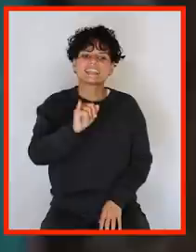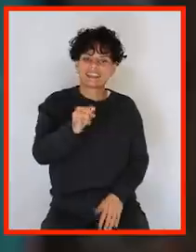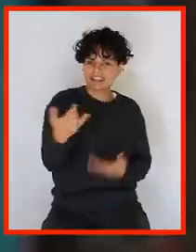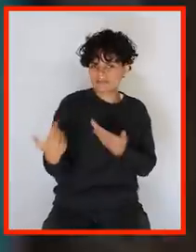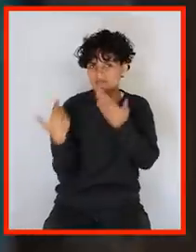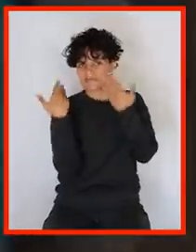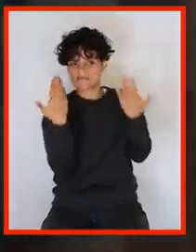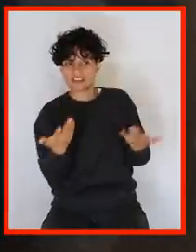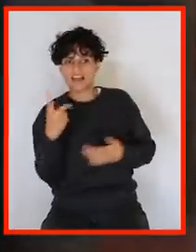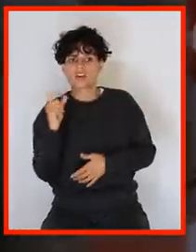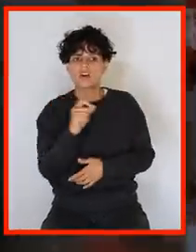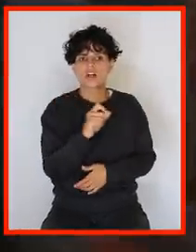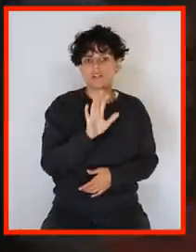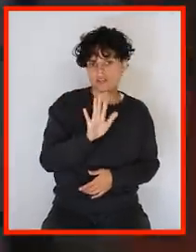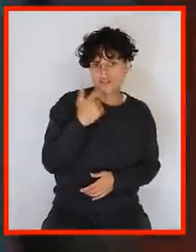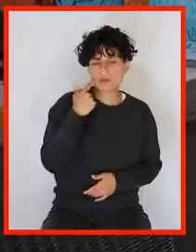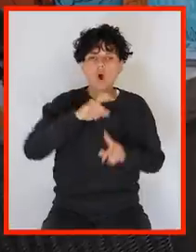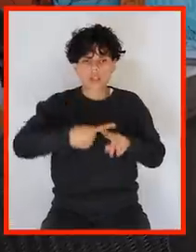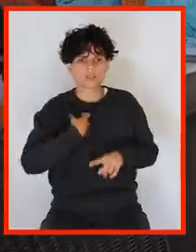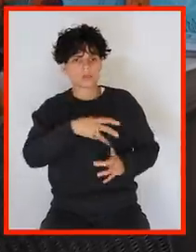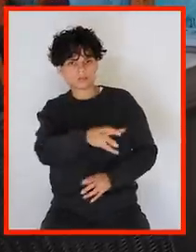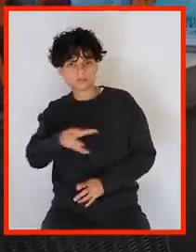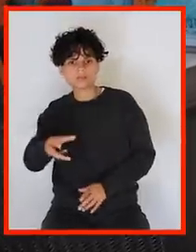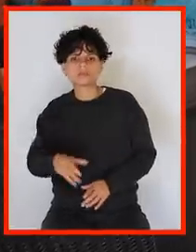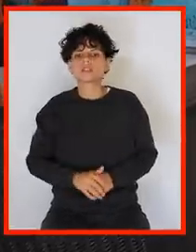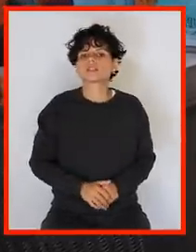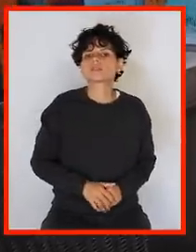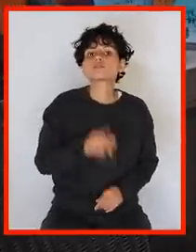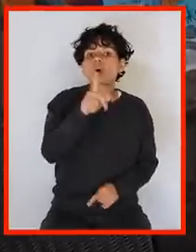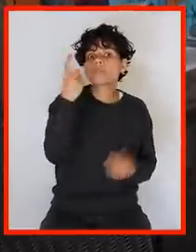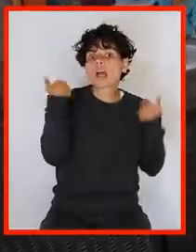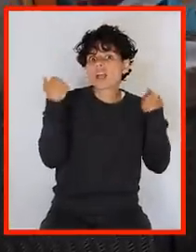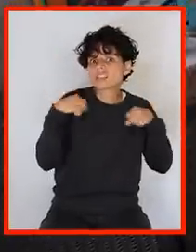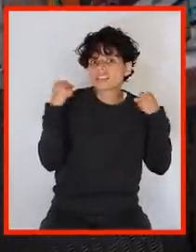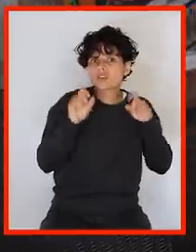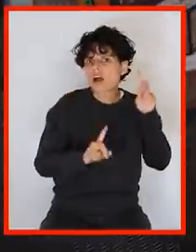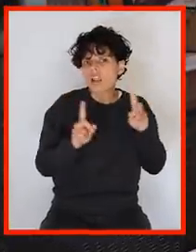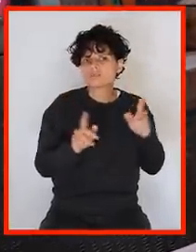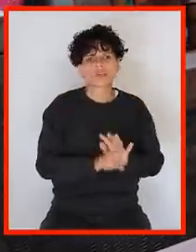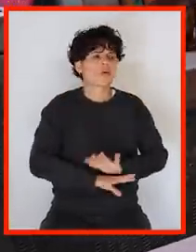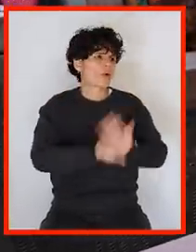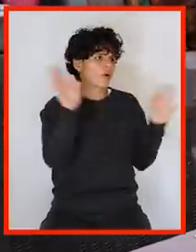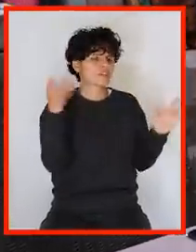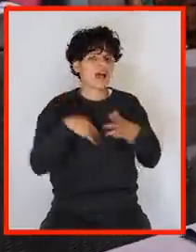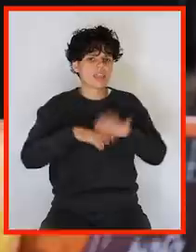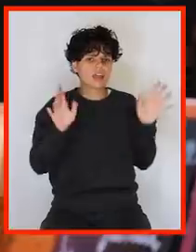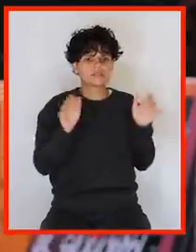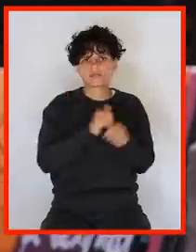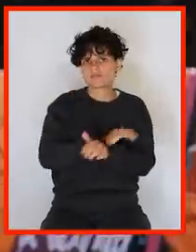en la. Pero son sin azúcar, pues toma, guárdalo. ¿Estás haciendo ejercicio, no, perro? Nada. Nadín.